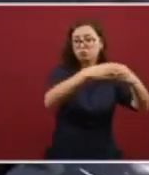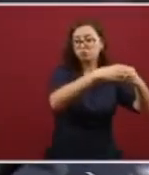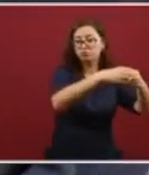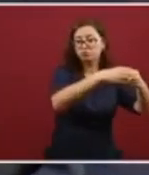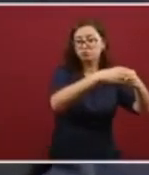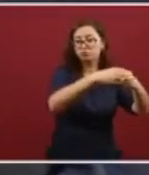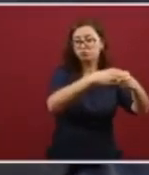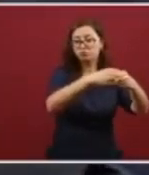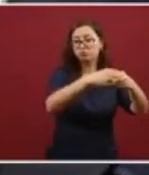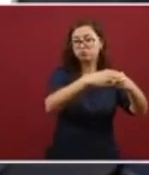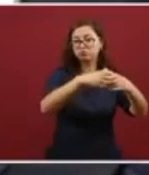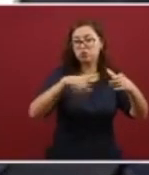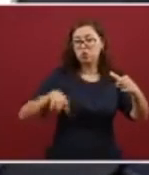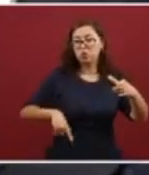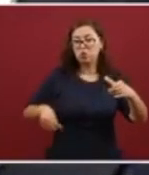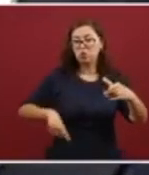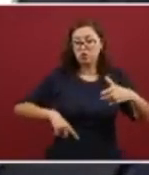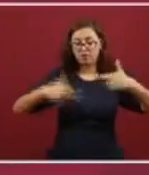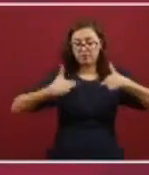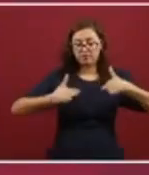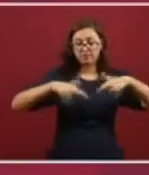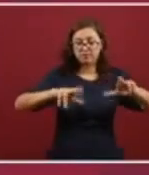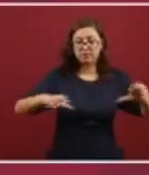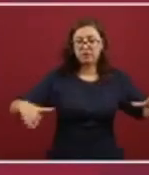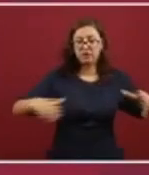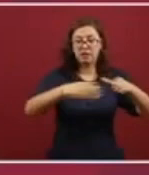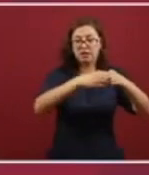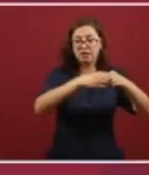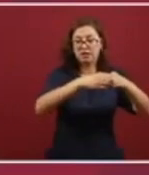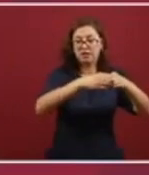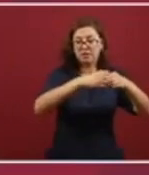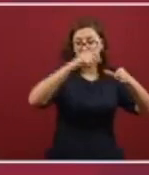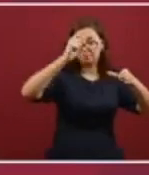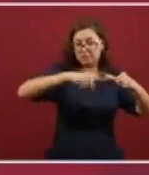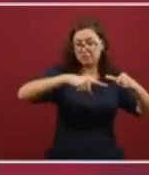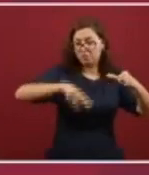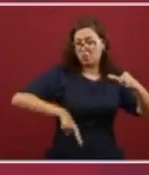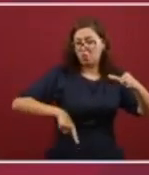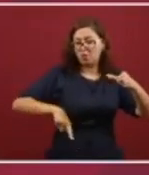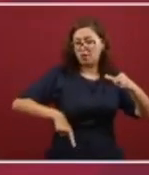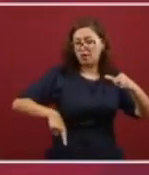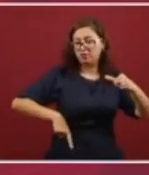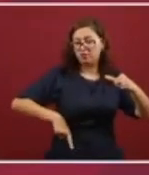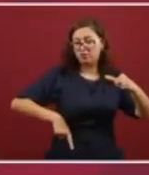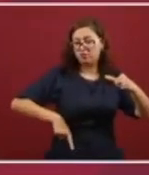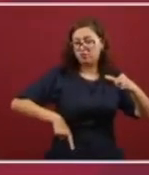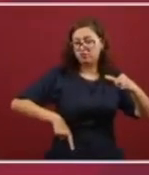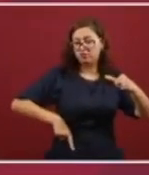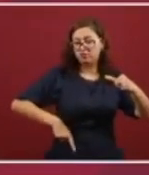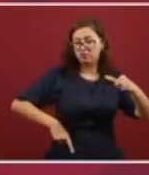Que el gobierno represente a los que trabajan en el gobierno